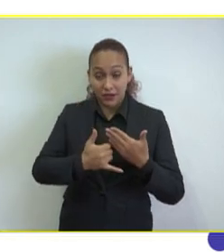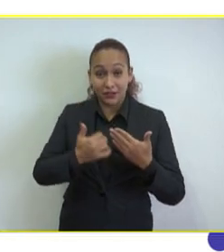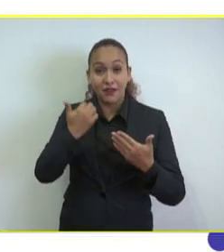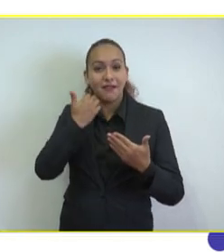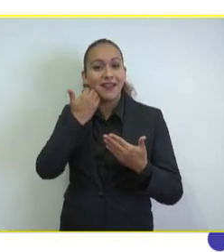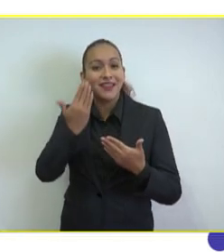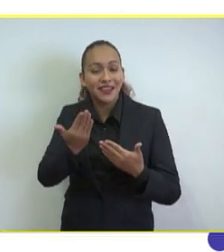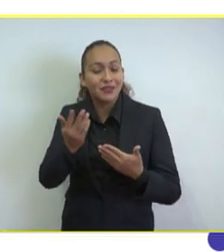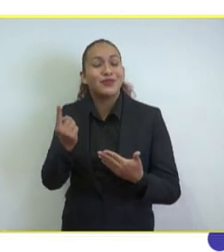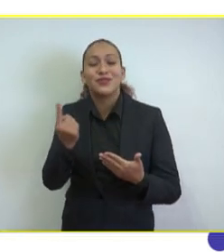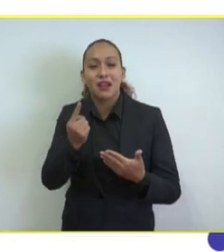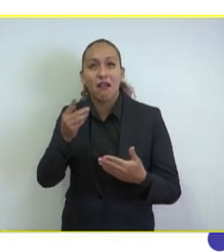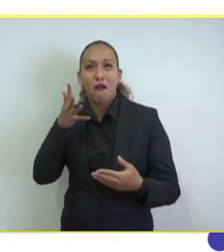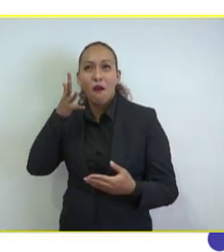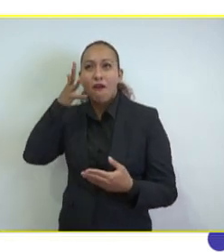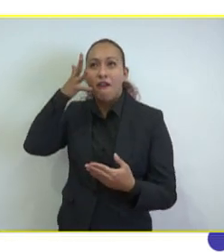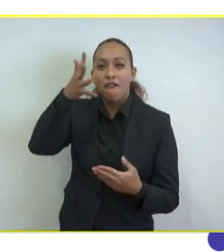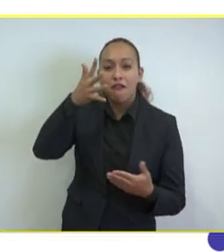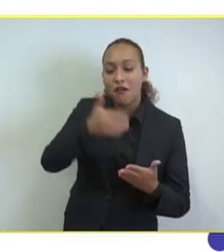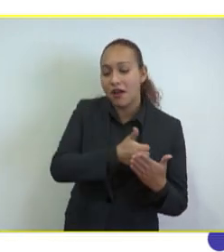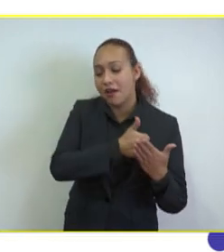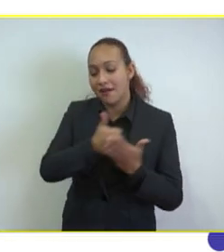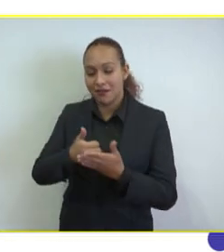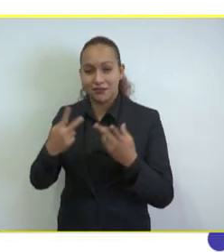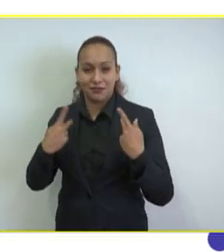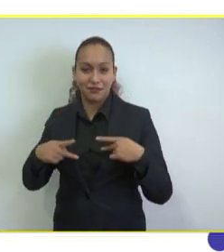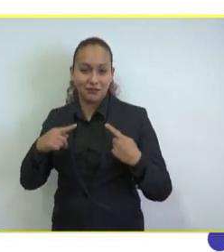porque si bien identificamos que